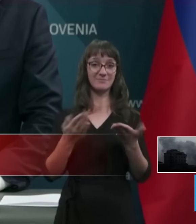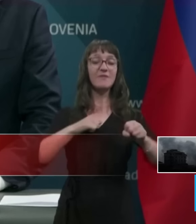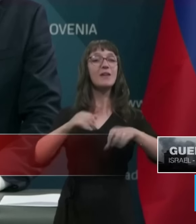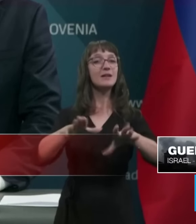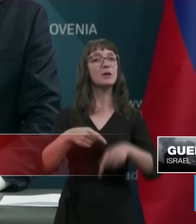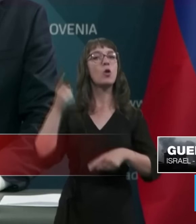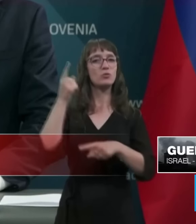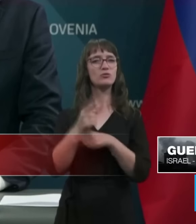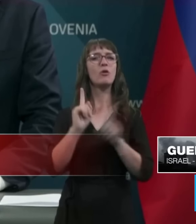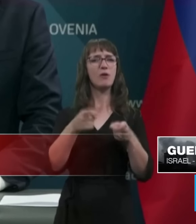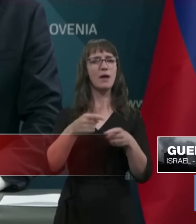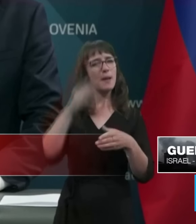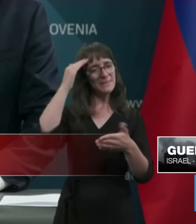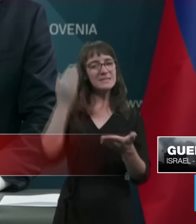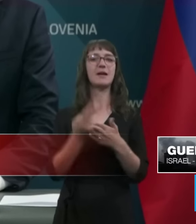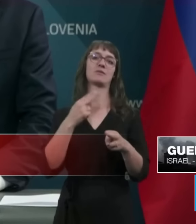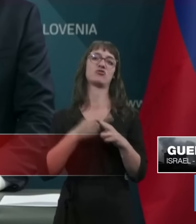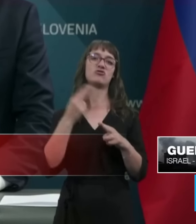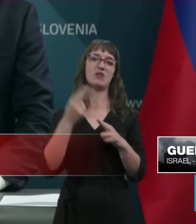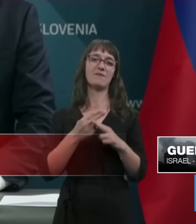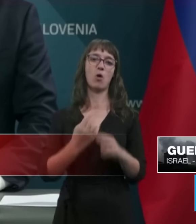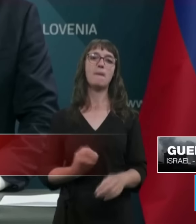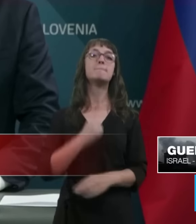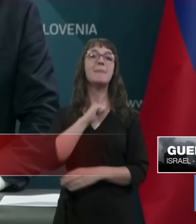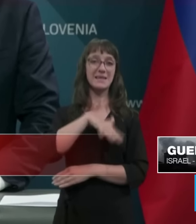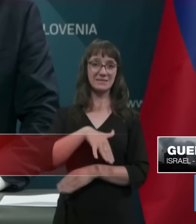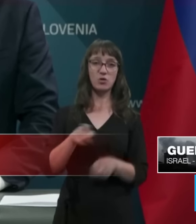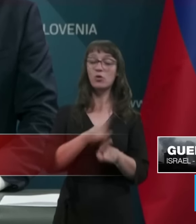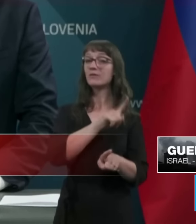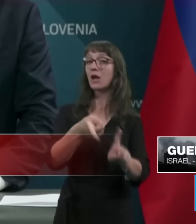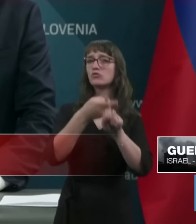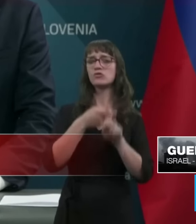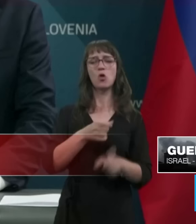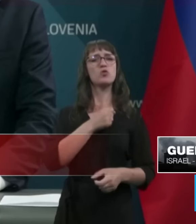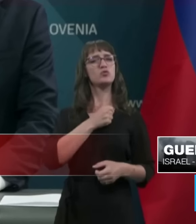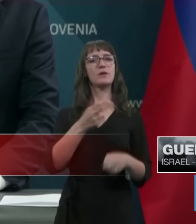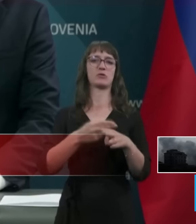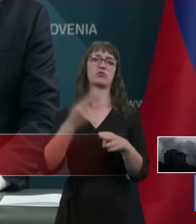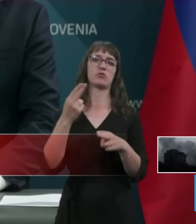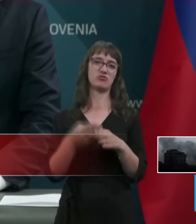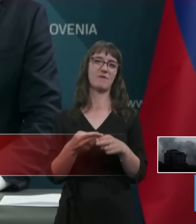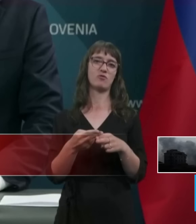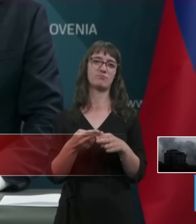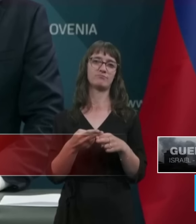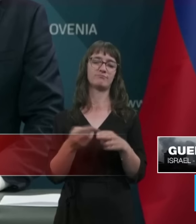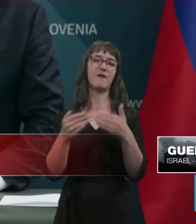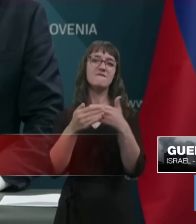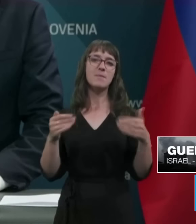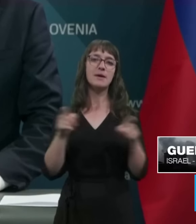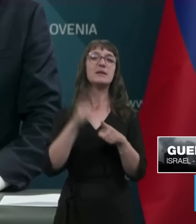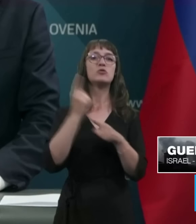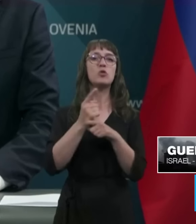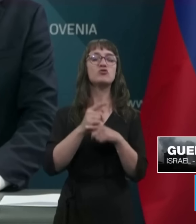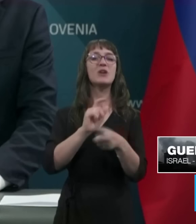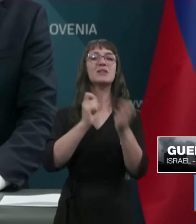ha tomado la decisión de reconocer al Estado de Palestina como un Estado independiente y soberano dentro de los límites establecidos por la resolución de Naciones